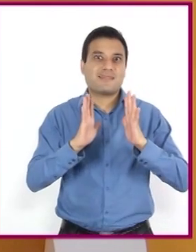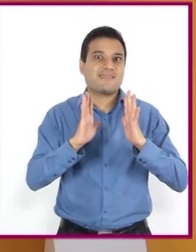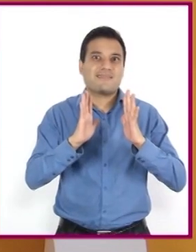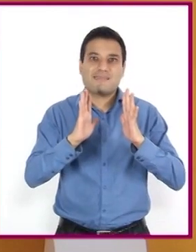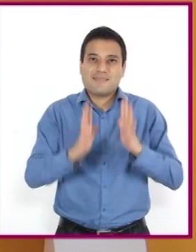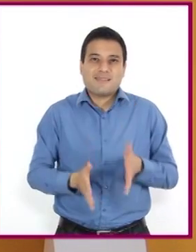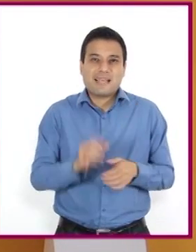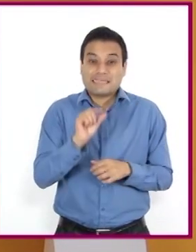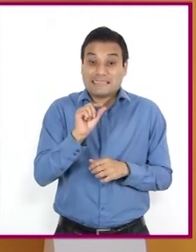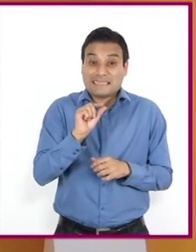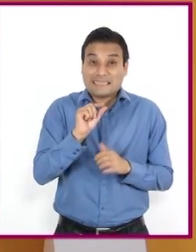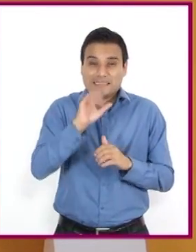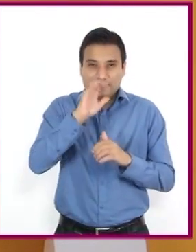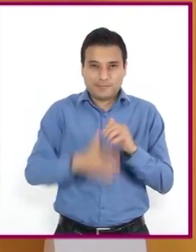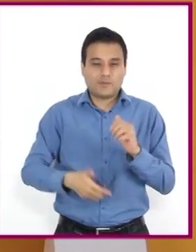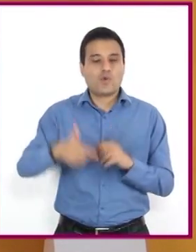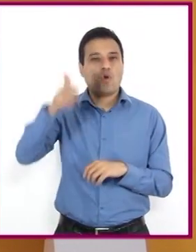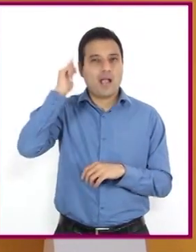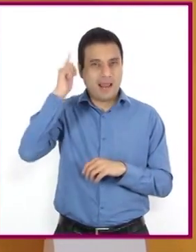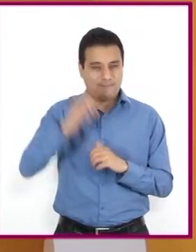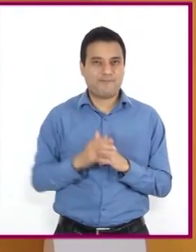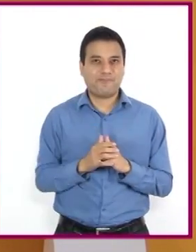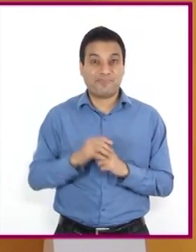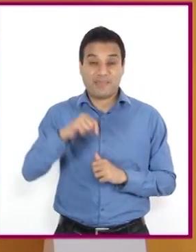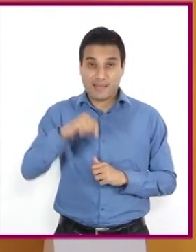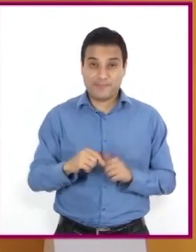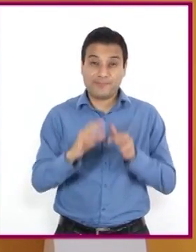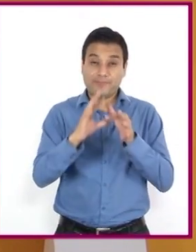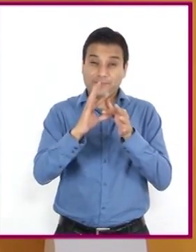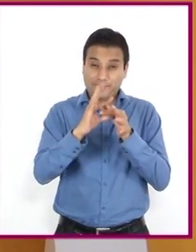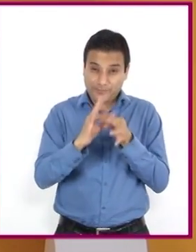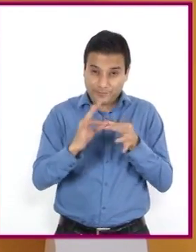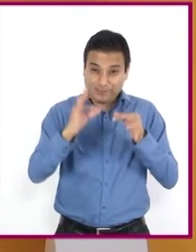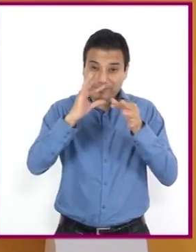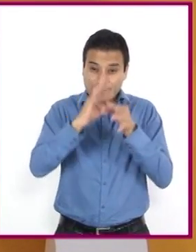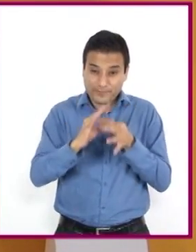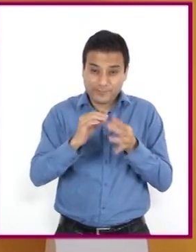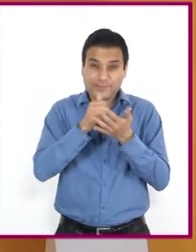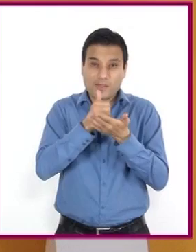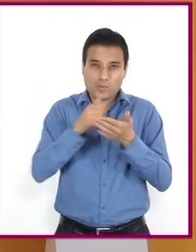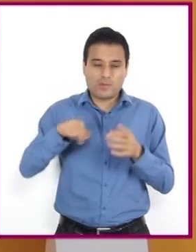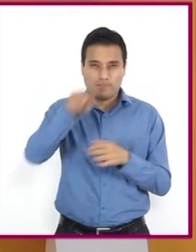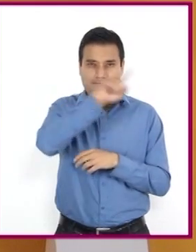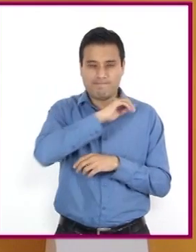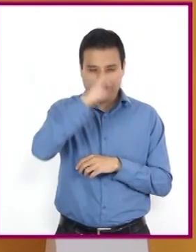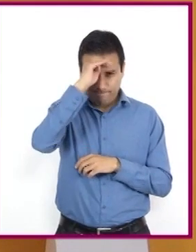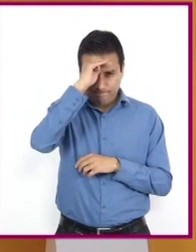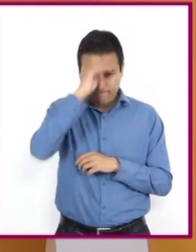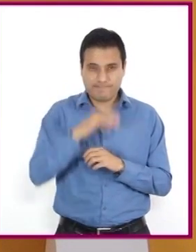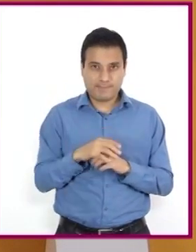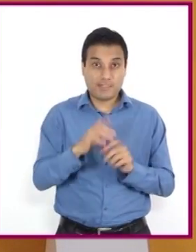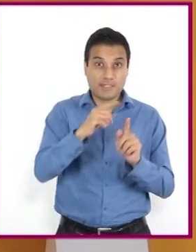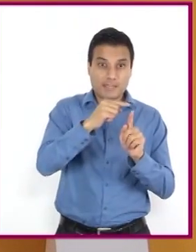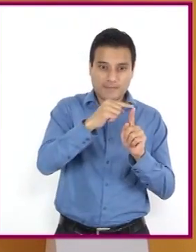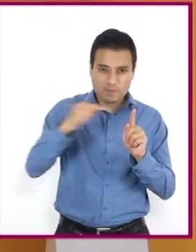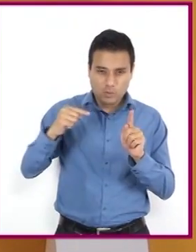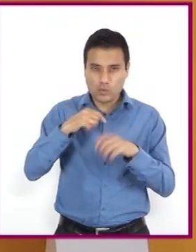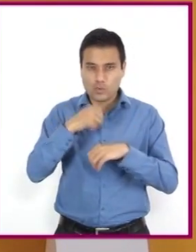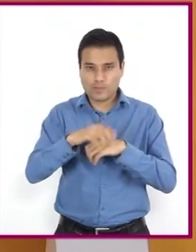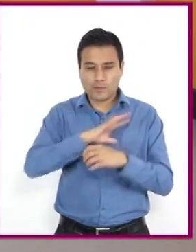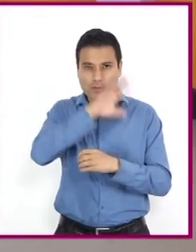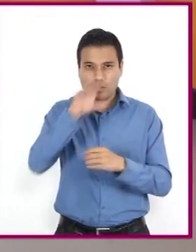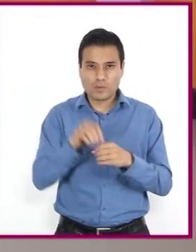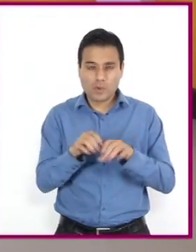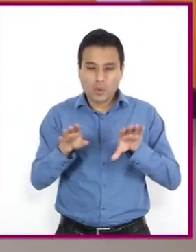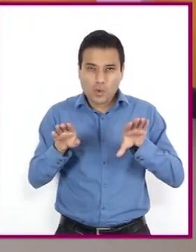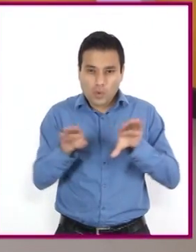terminado. Esperamos que estas reflexiones les hayan ayudado a comprender cómo se resuelven las divisiones de números